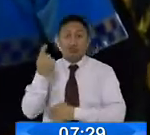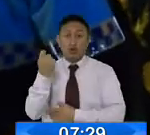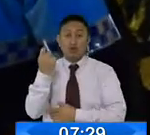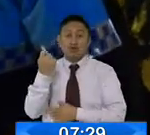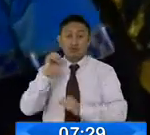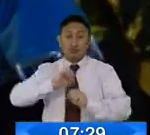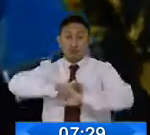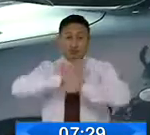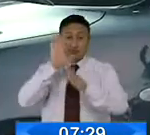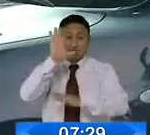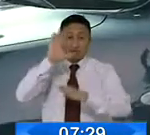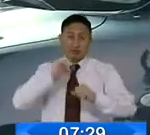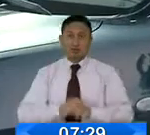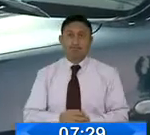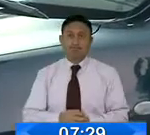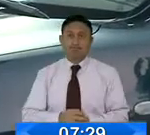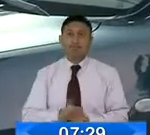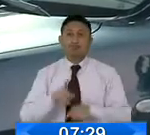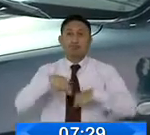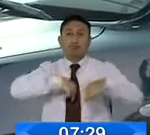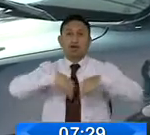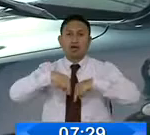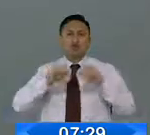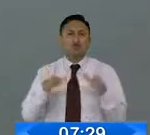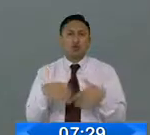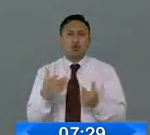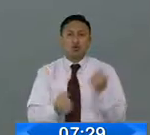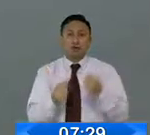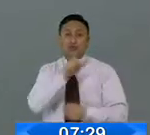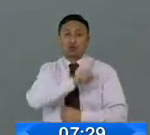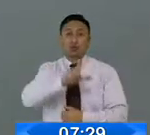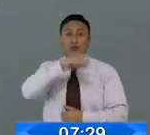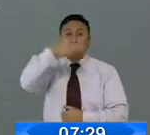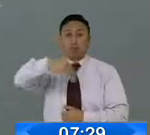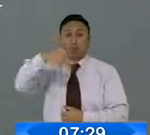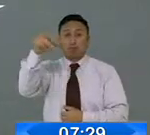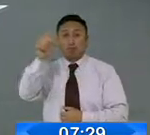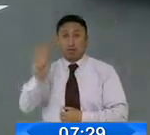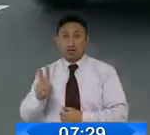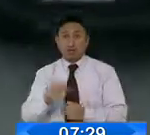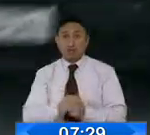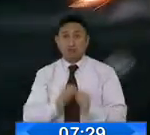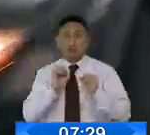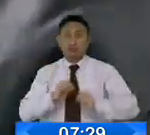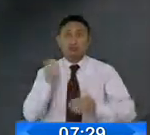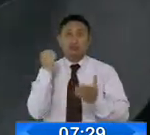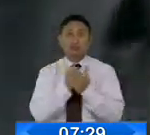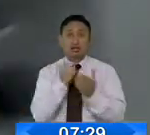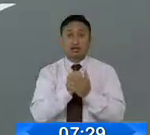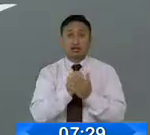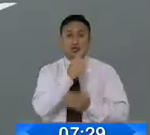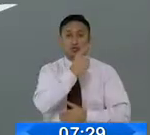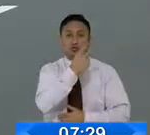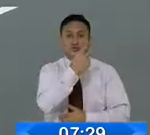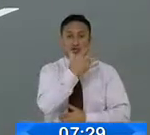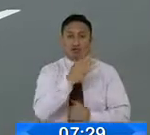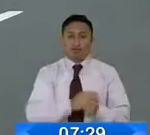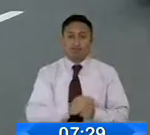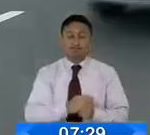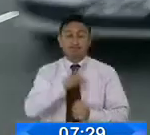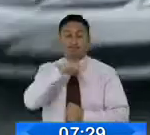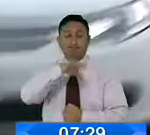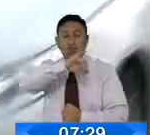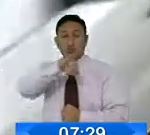de la mañana. En cuanto a los vehículos, podrán circular los lunes, miércoles y viernes las placas impares, mientras que los martes, jueves y